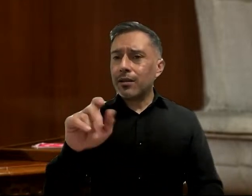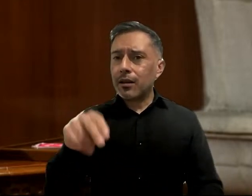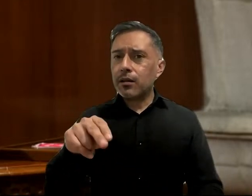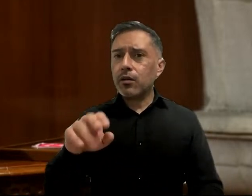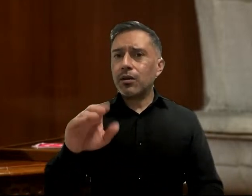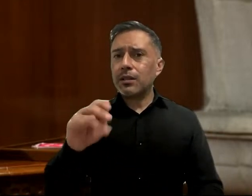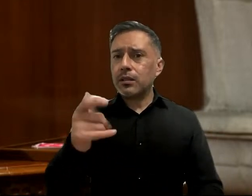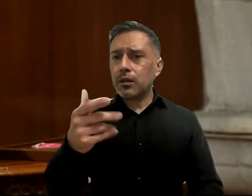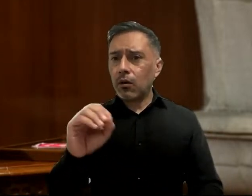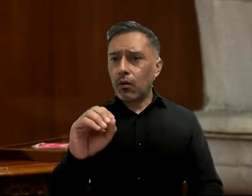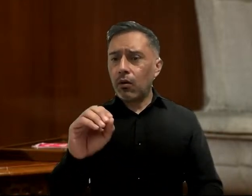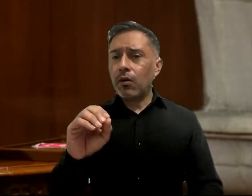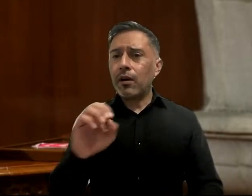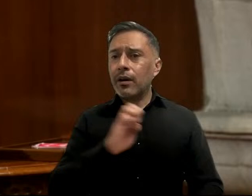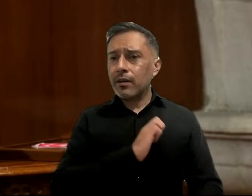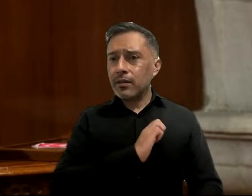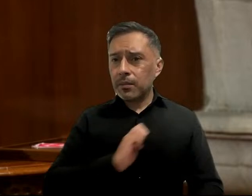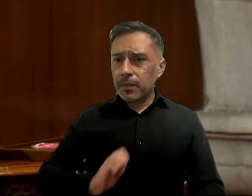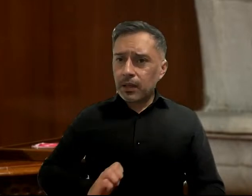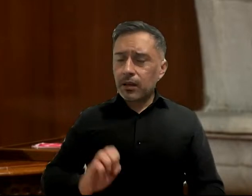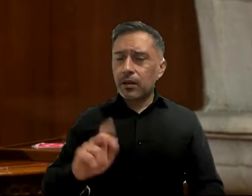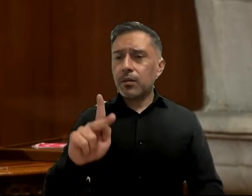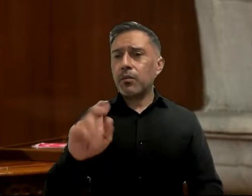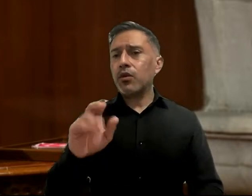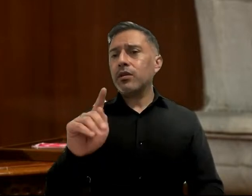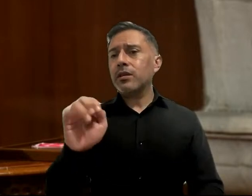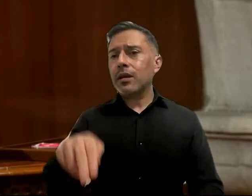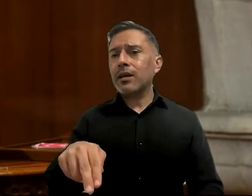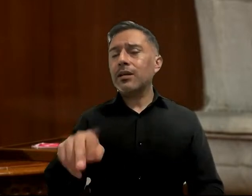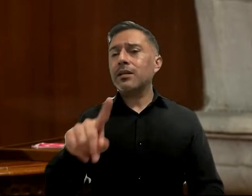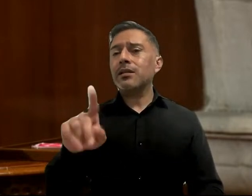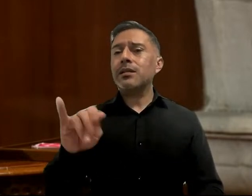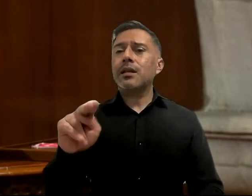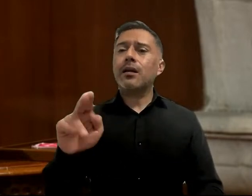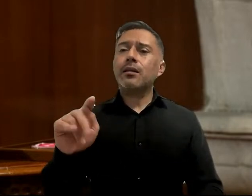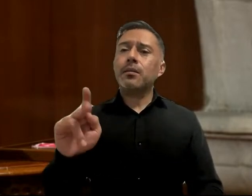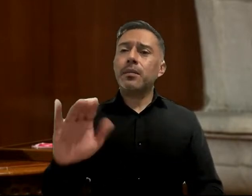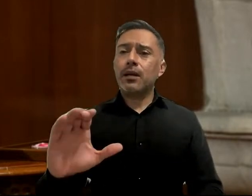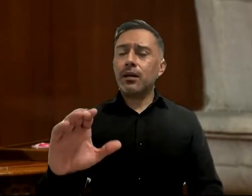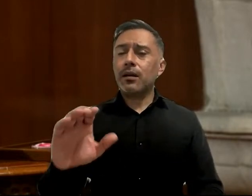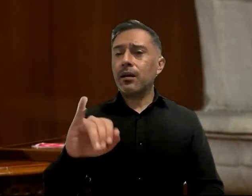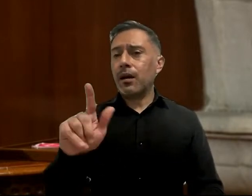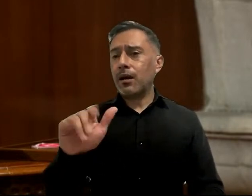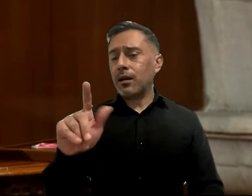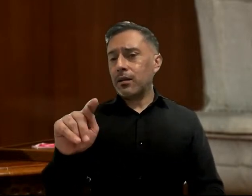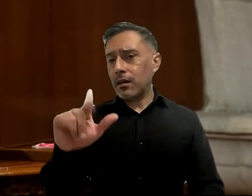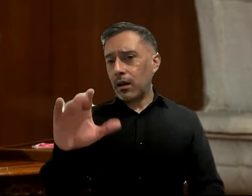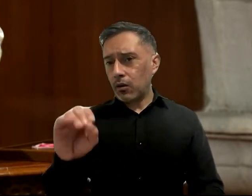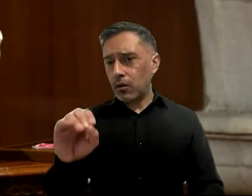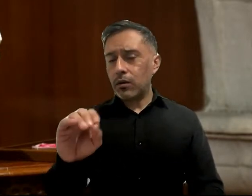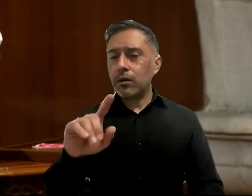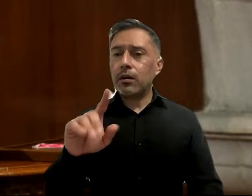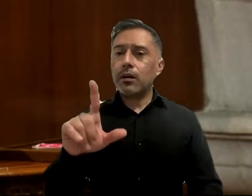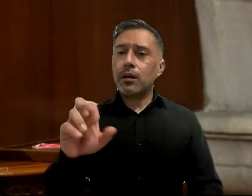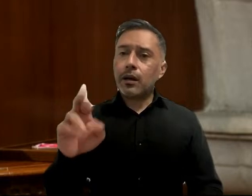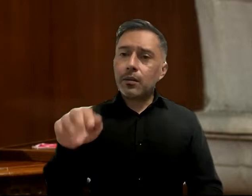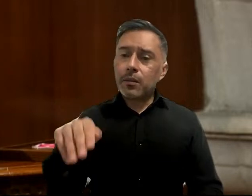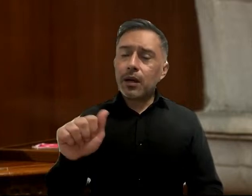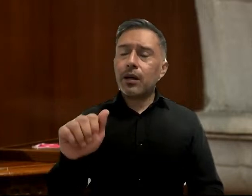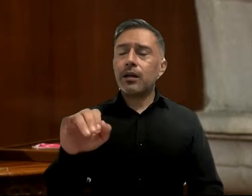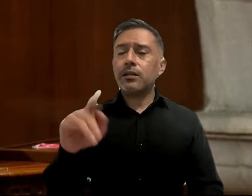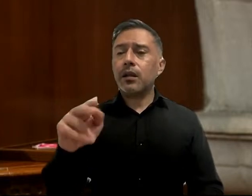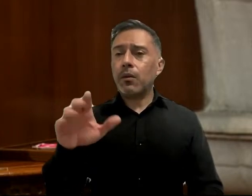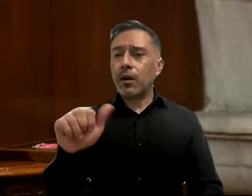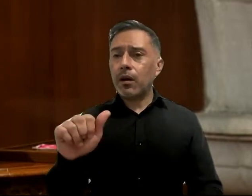Joquisingo, Ecatepec, Polotitlán, Sinacantepec, Jalatlaco, Lerma, Ixtlahuaca,